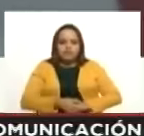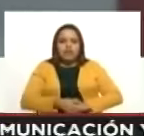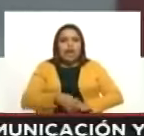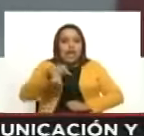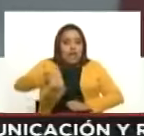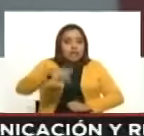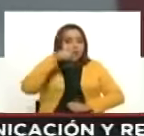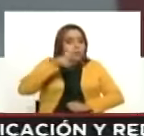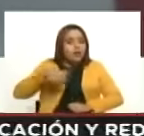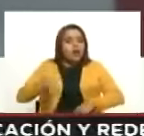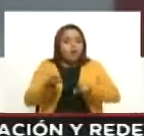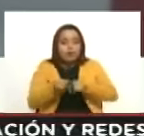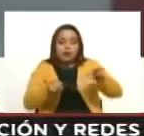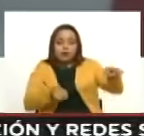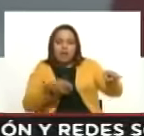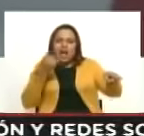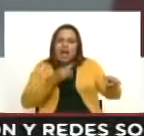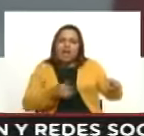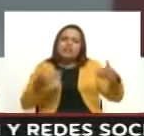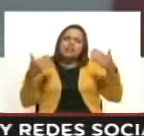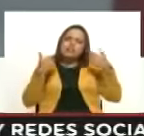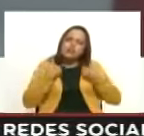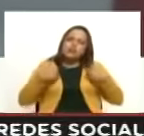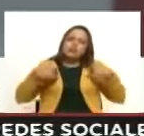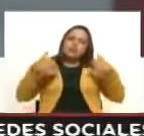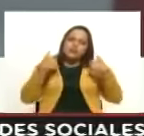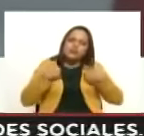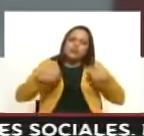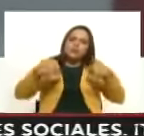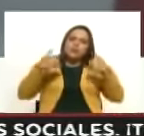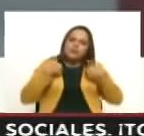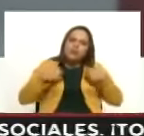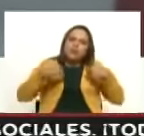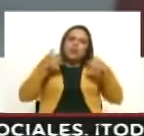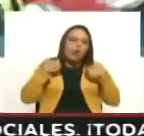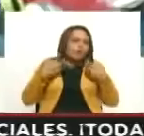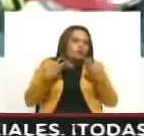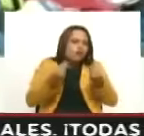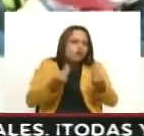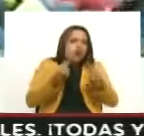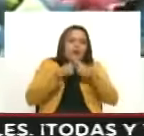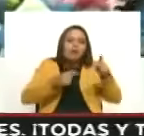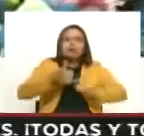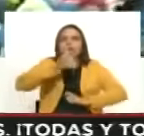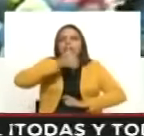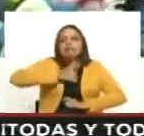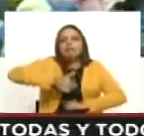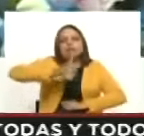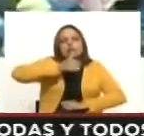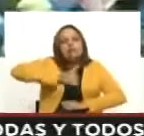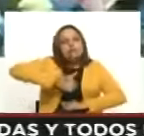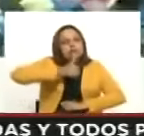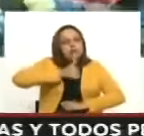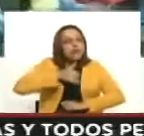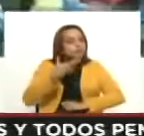como dice Carmen, que ha resistido tanto, que ha aguantado tanto, pero que ha resistido en, ¿cómo se llama?